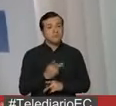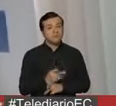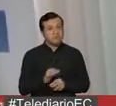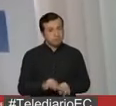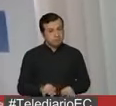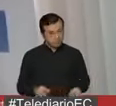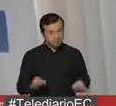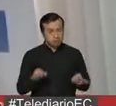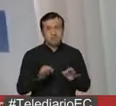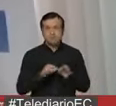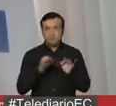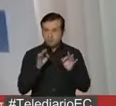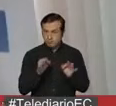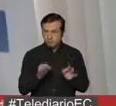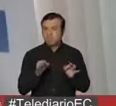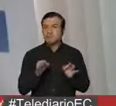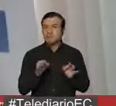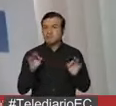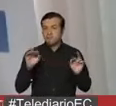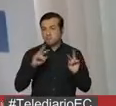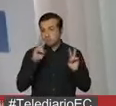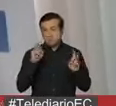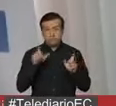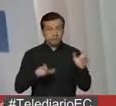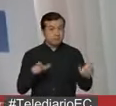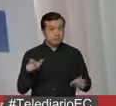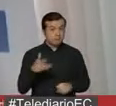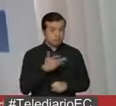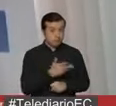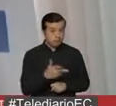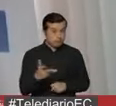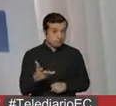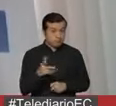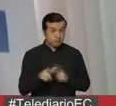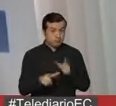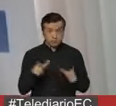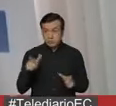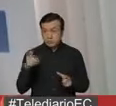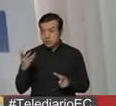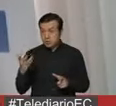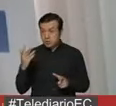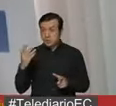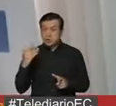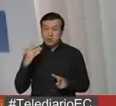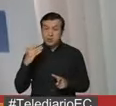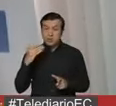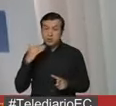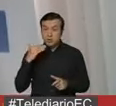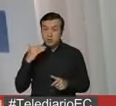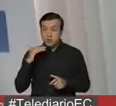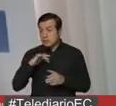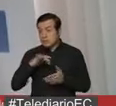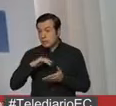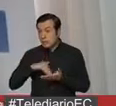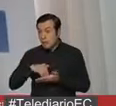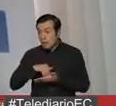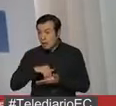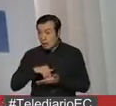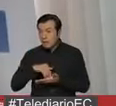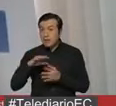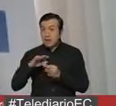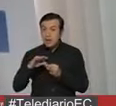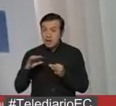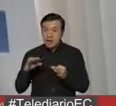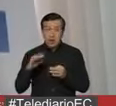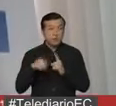integrales respecto a la población vulnerable y la población que está en riesgo. Nosotros comprendemos la